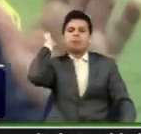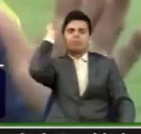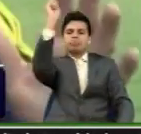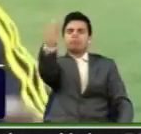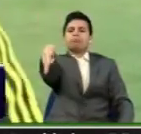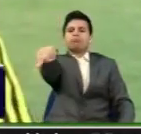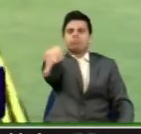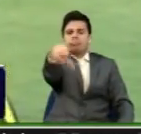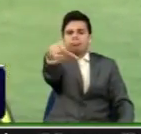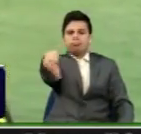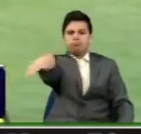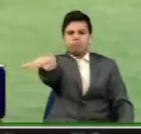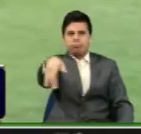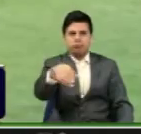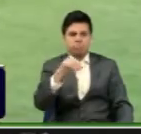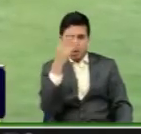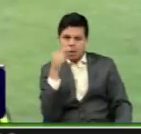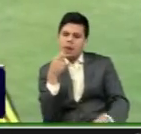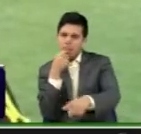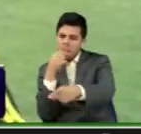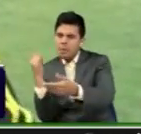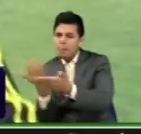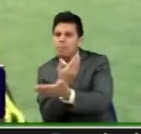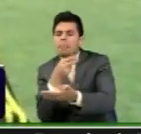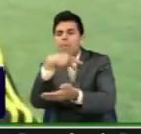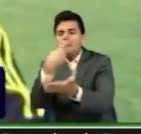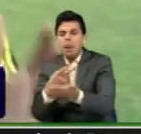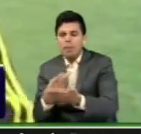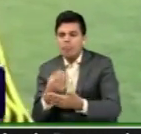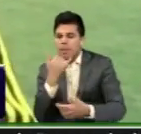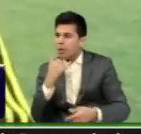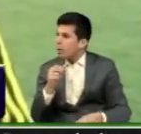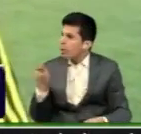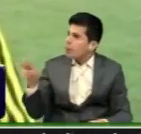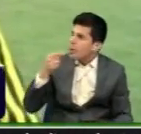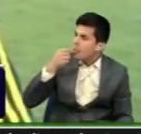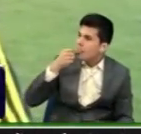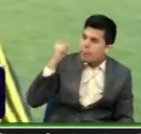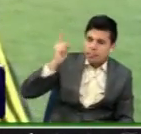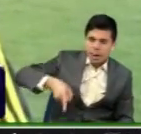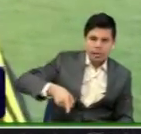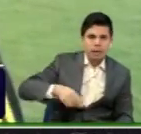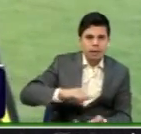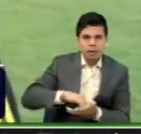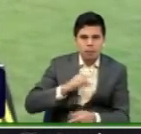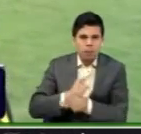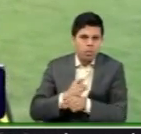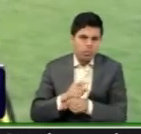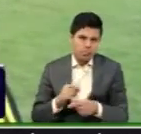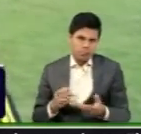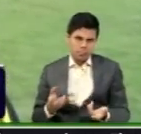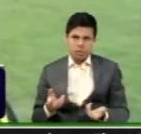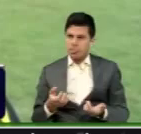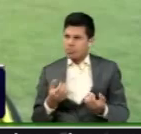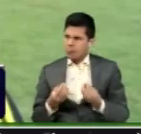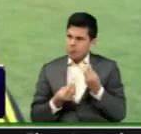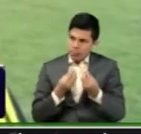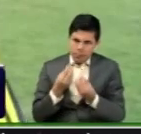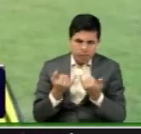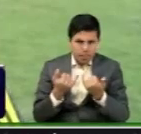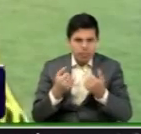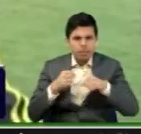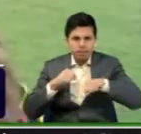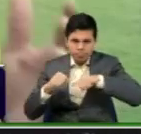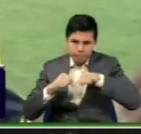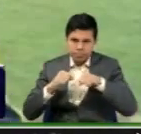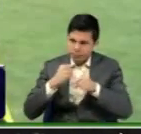árbitro, faltas por su sector y levantamos para que el árbitro se apoyara en ellos para tomar determinaciones. Y los árbitros también, con ellos